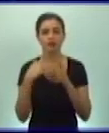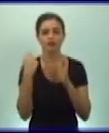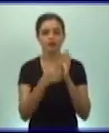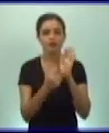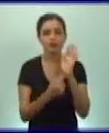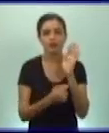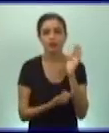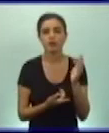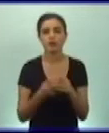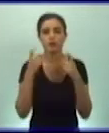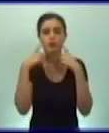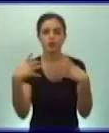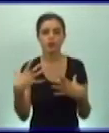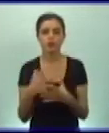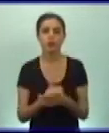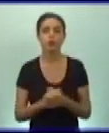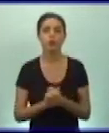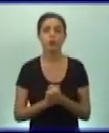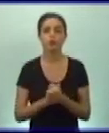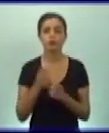como que el